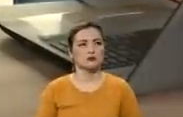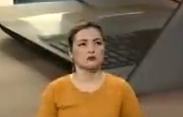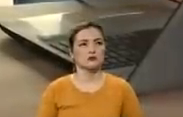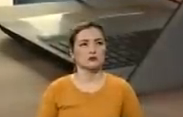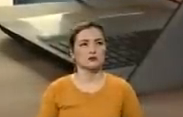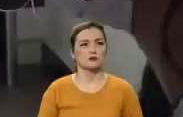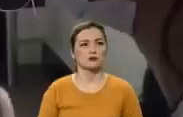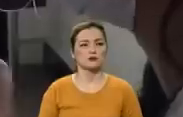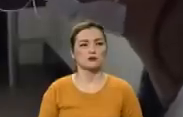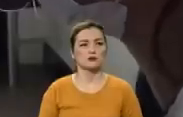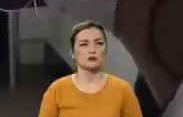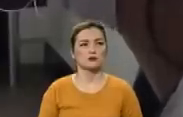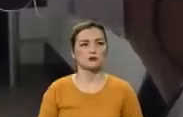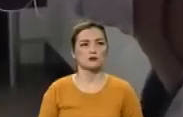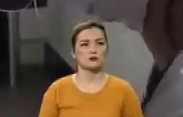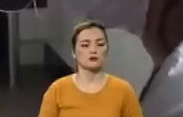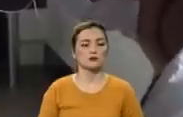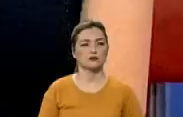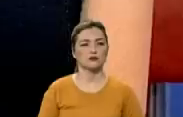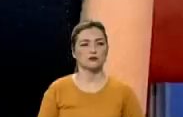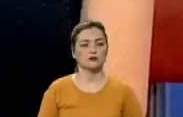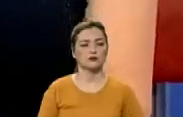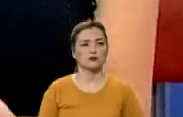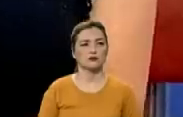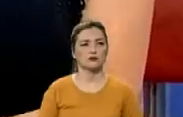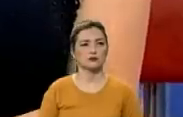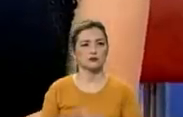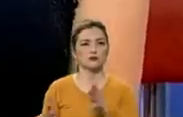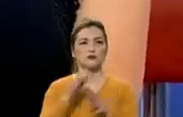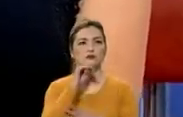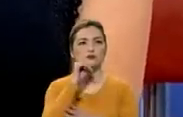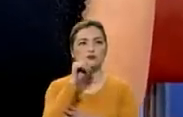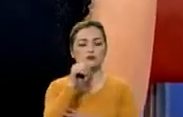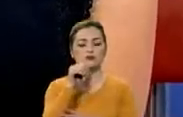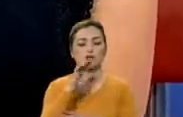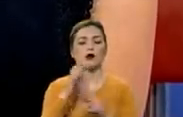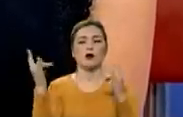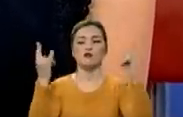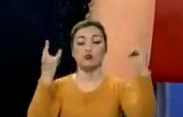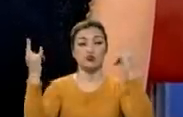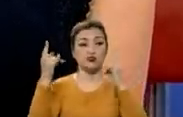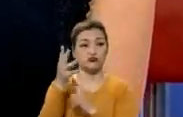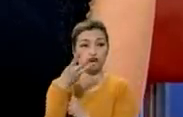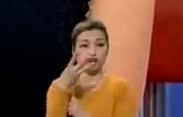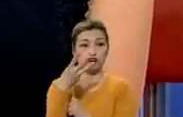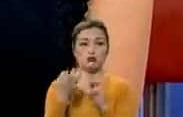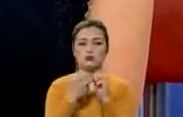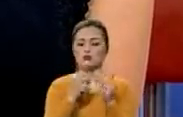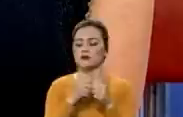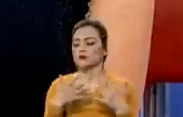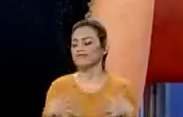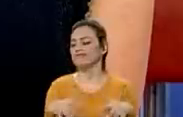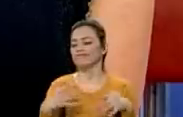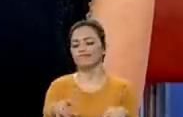imágenes de Washington Granda, Edith Jacome, 24 horas. La falta de conectividad a Internet sigue siendo uno de los